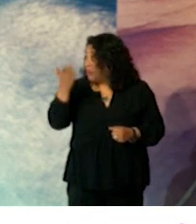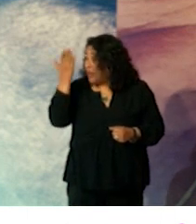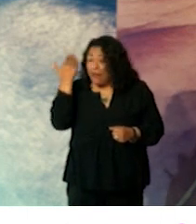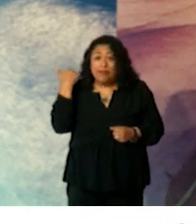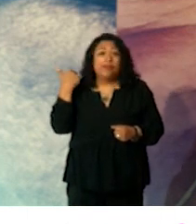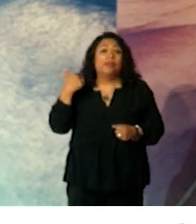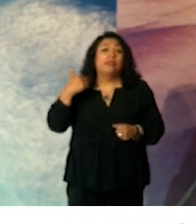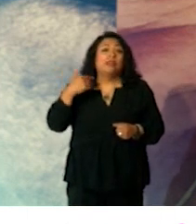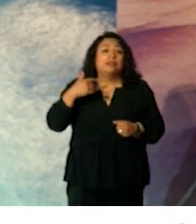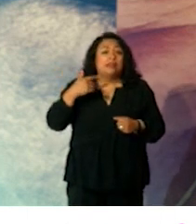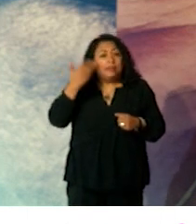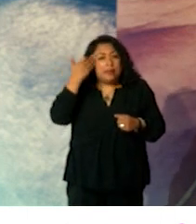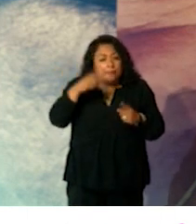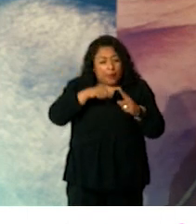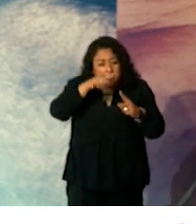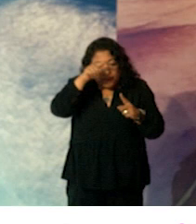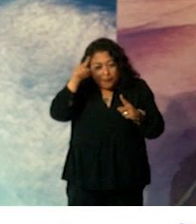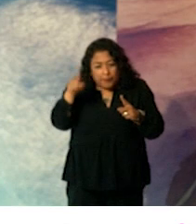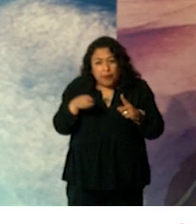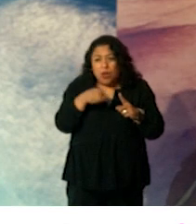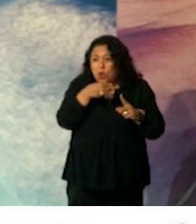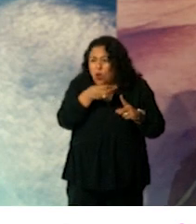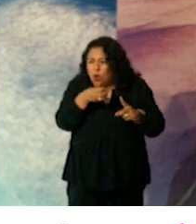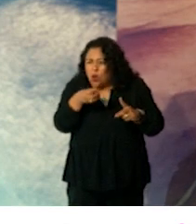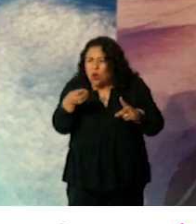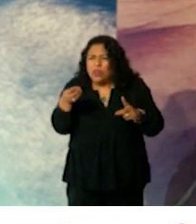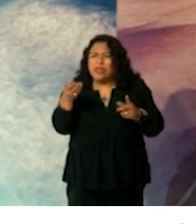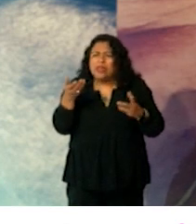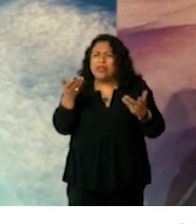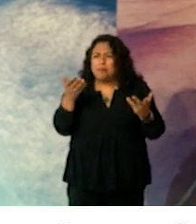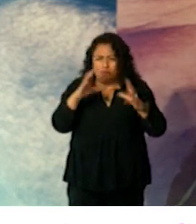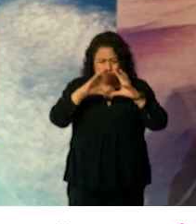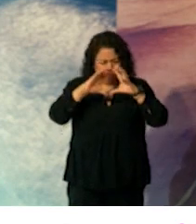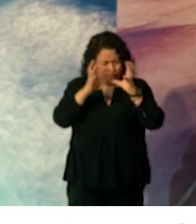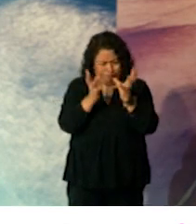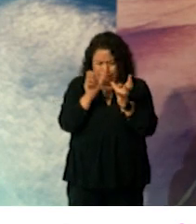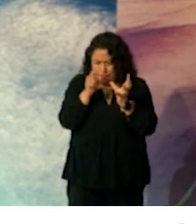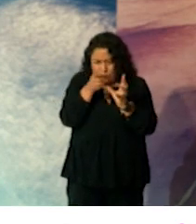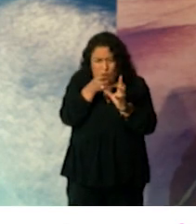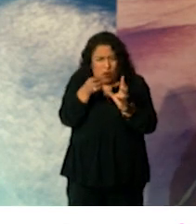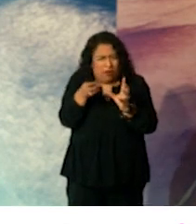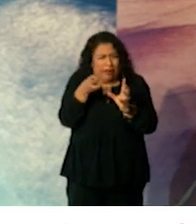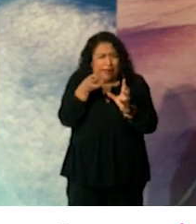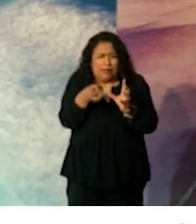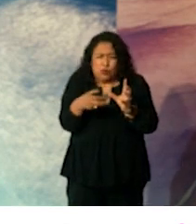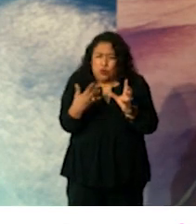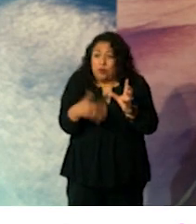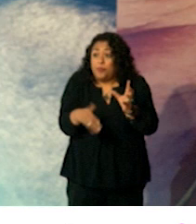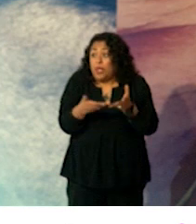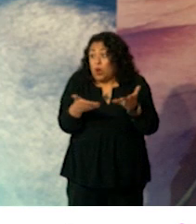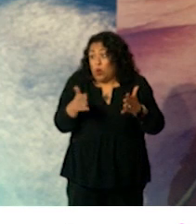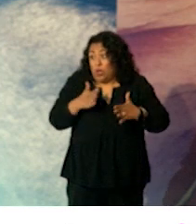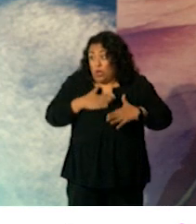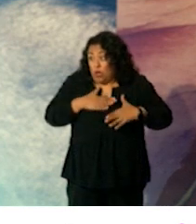los ciclos climáticos, lo que es el orden de los ríos, lo que es el orden del planeta mismo. No hay nada más inteligente. Ahora que